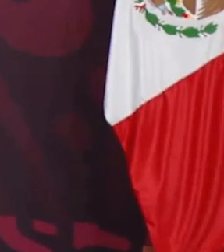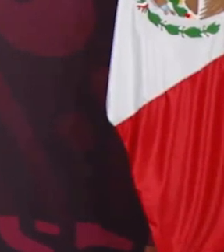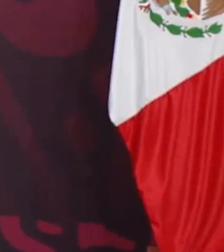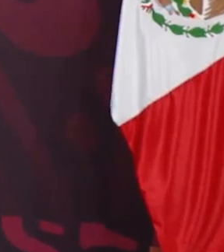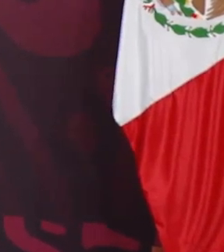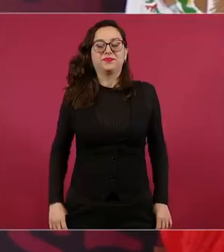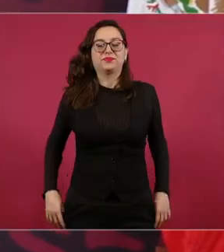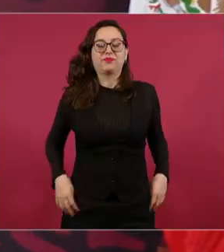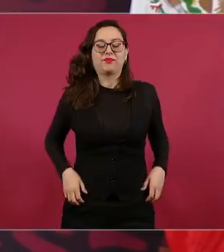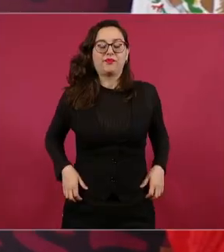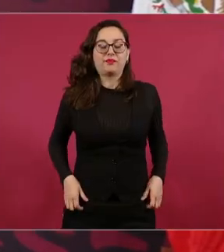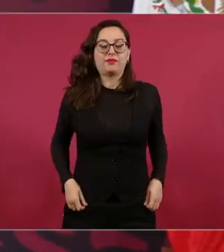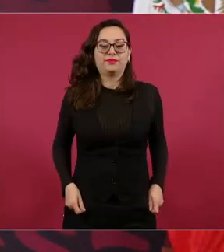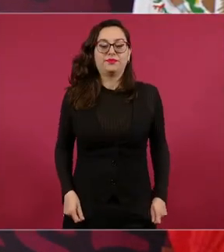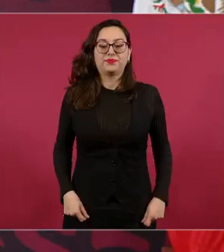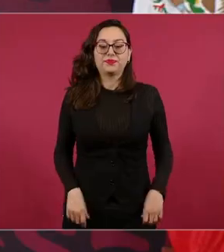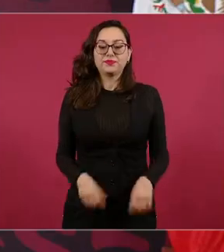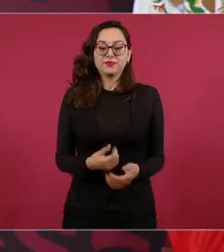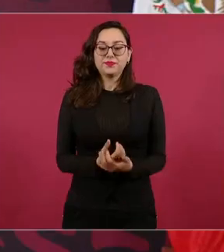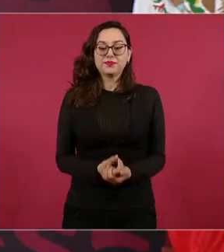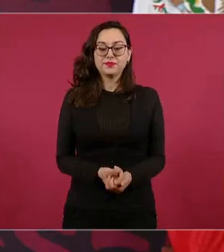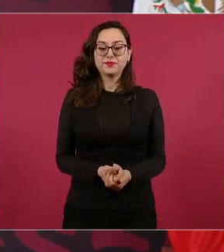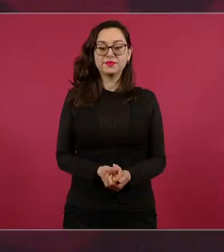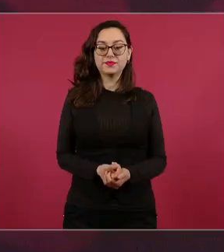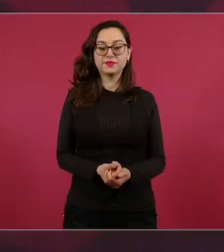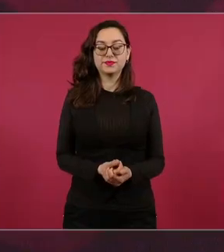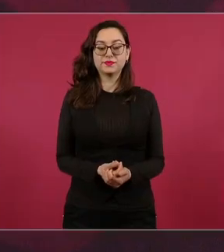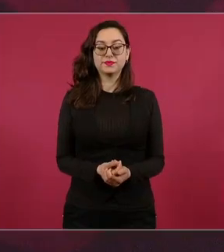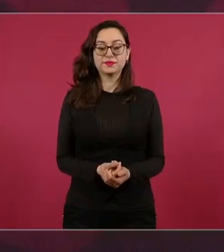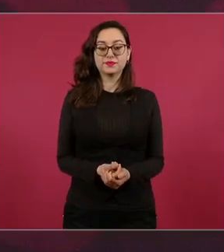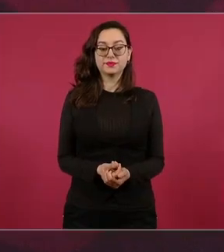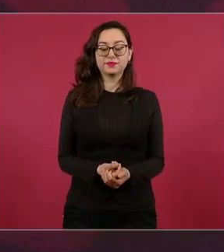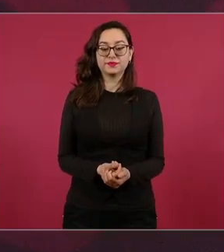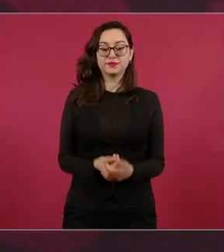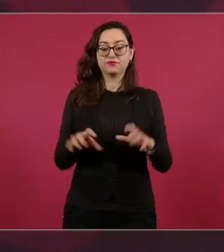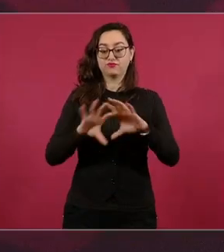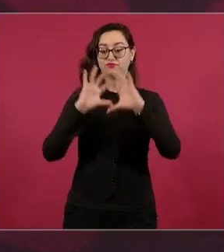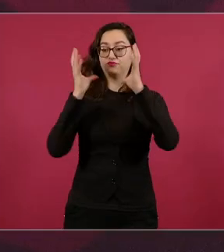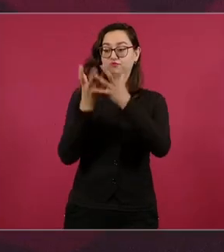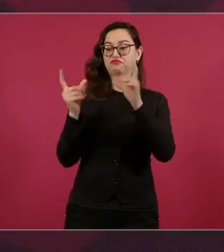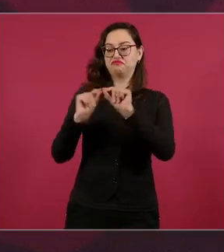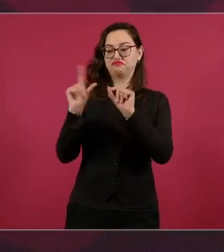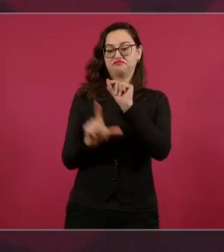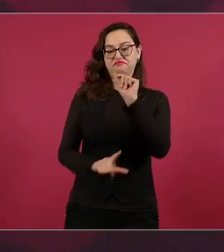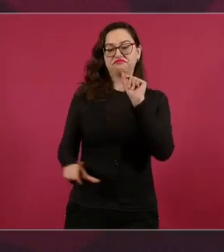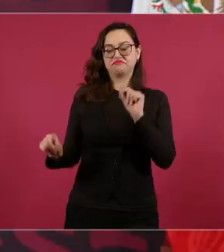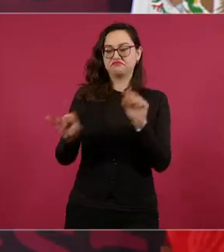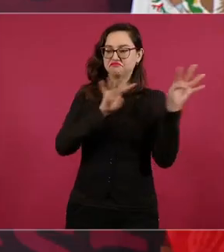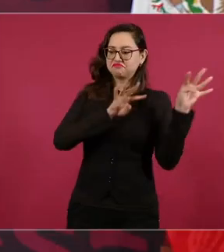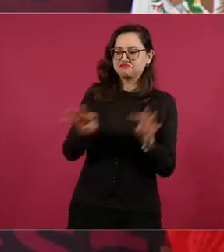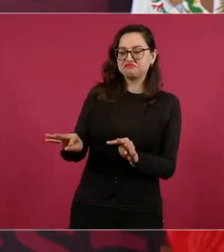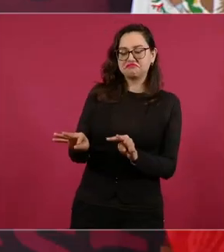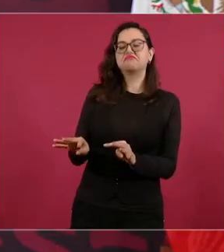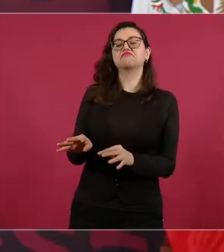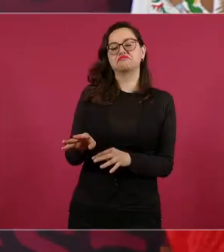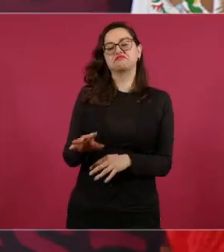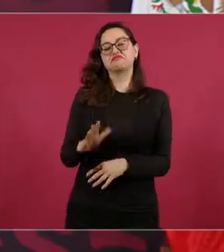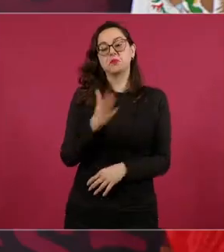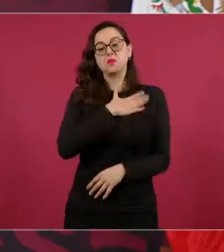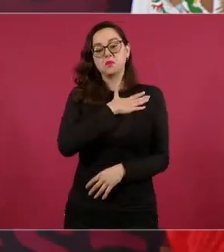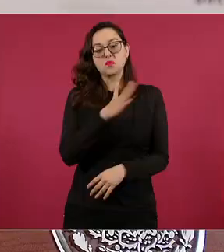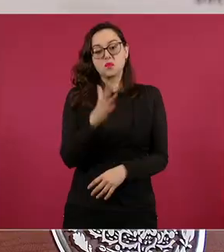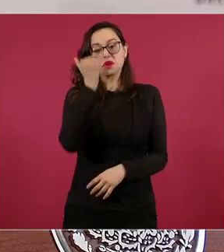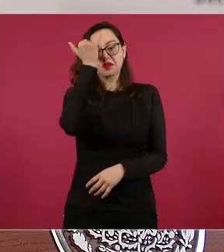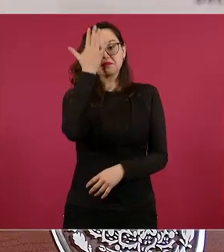bien posicionado en mundo hace poco